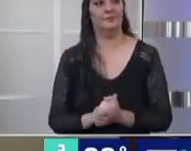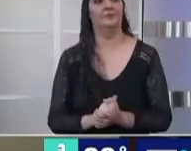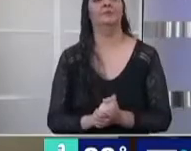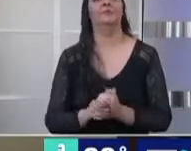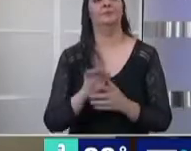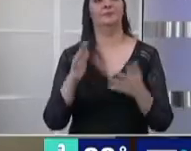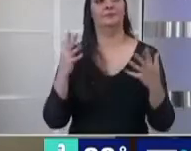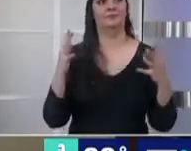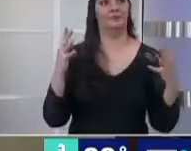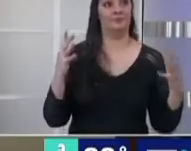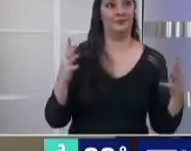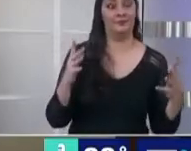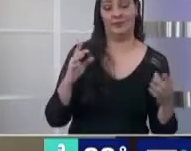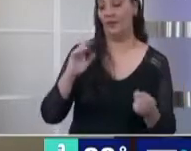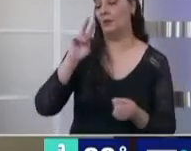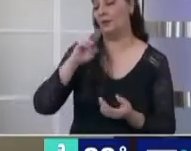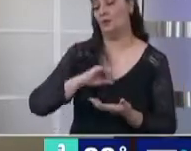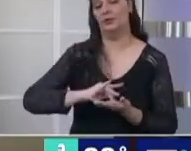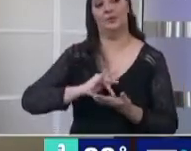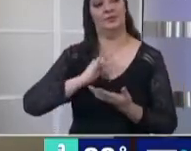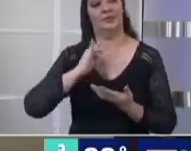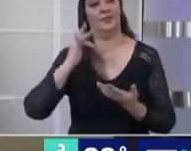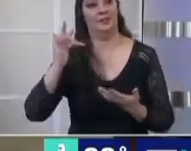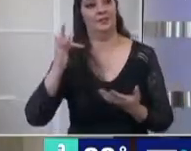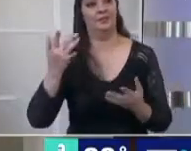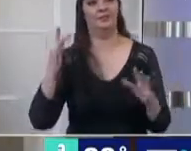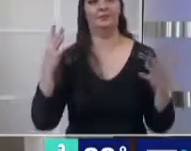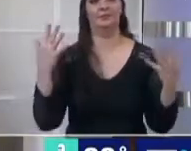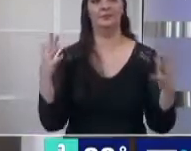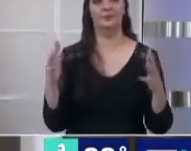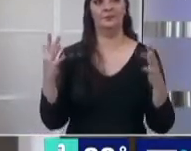por este reconocimiento.